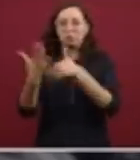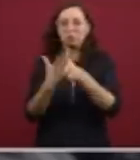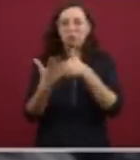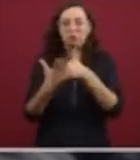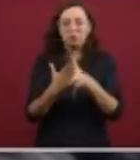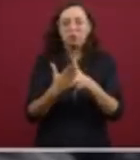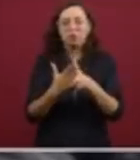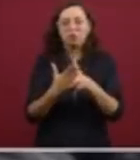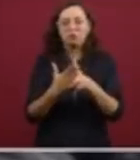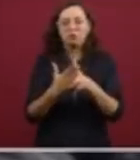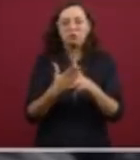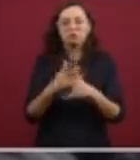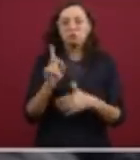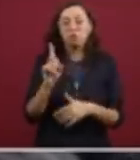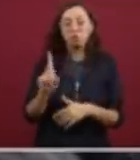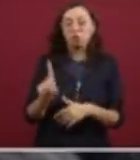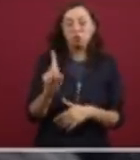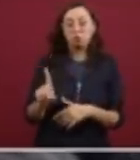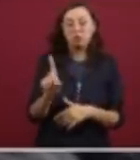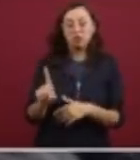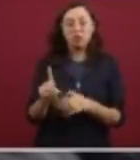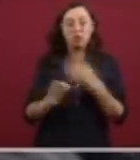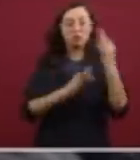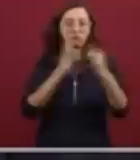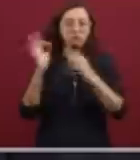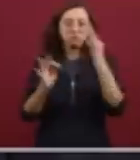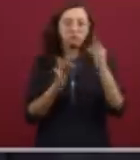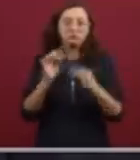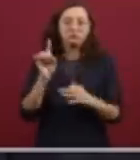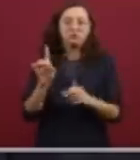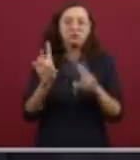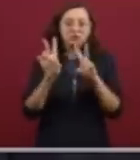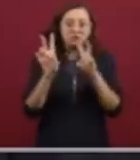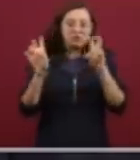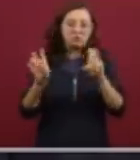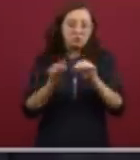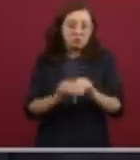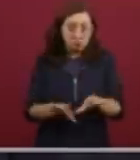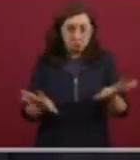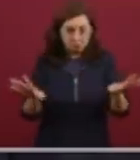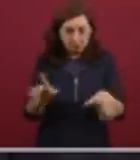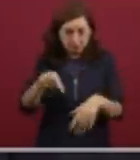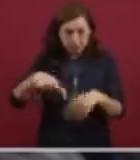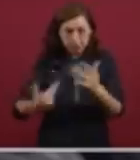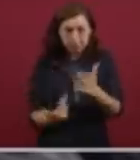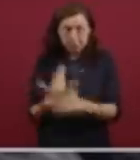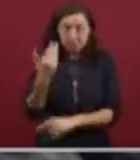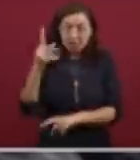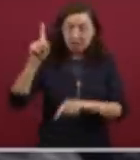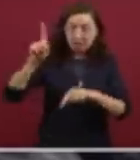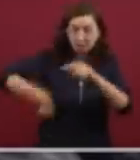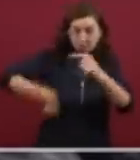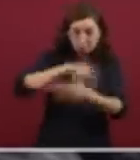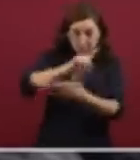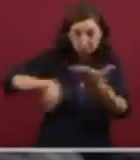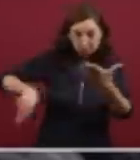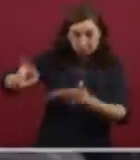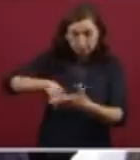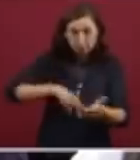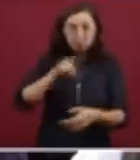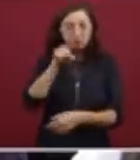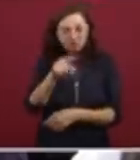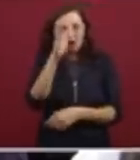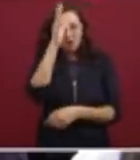el próximo domingo, por considerar que se trata de un asunto de propaganda. ¿Usted estaría de acuerdo?